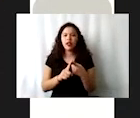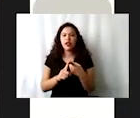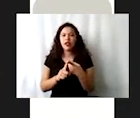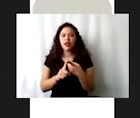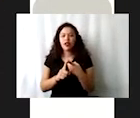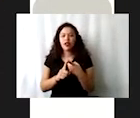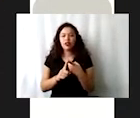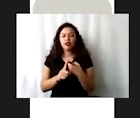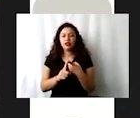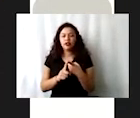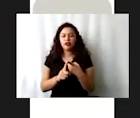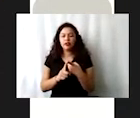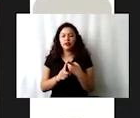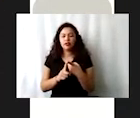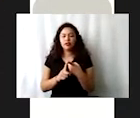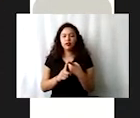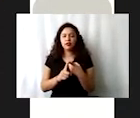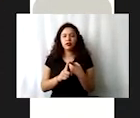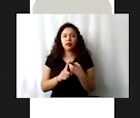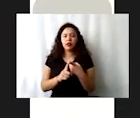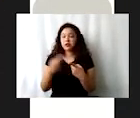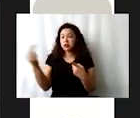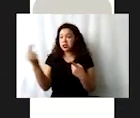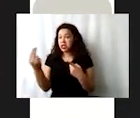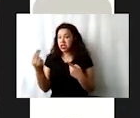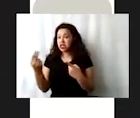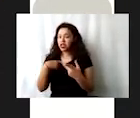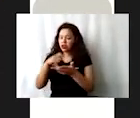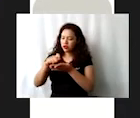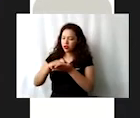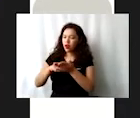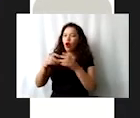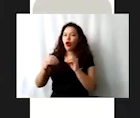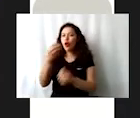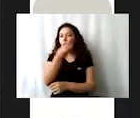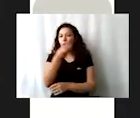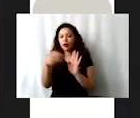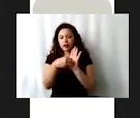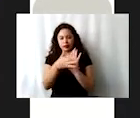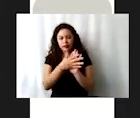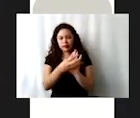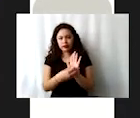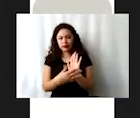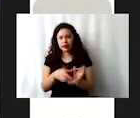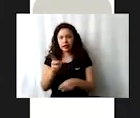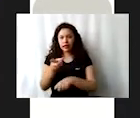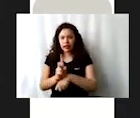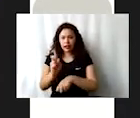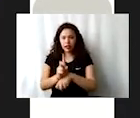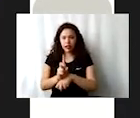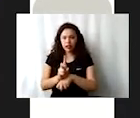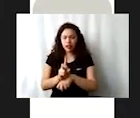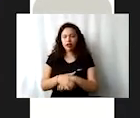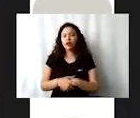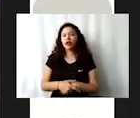que se requiere o llevo una bitácora con de mis